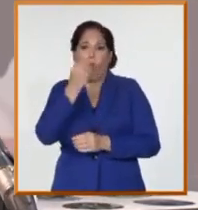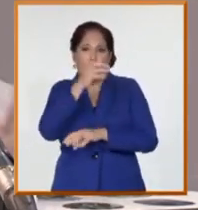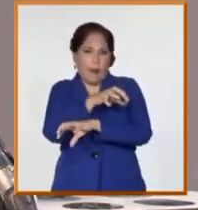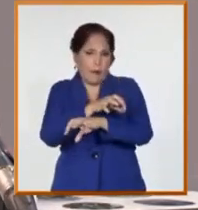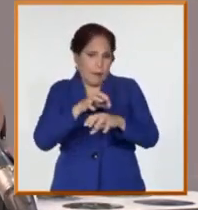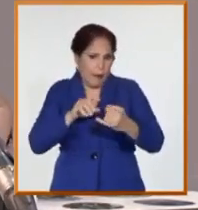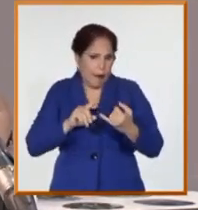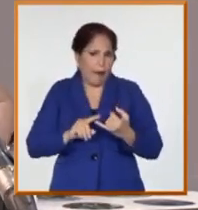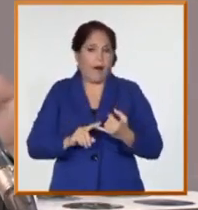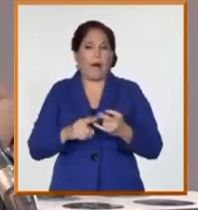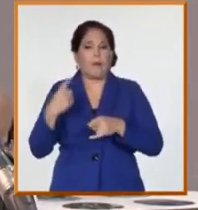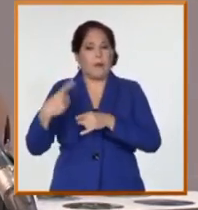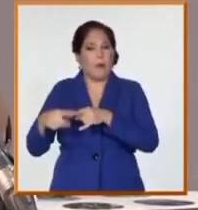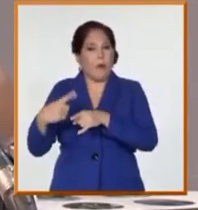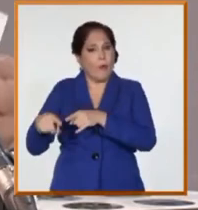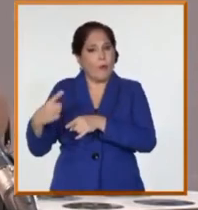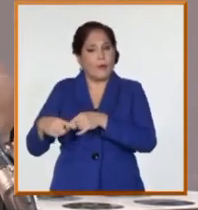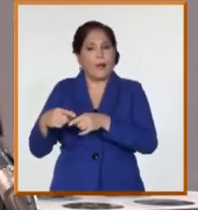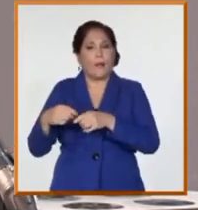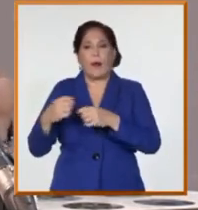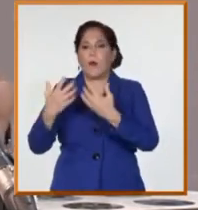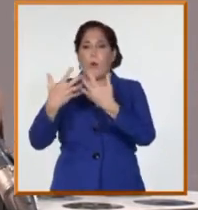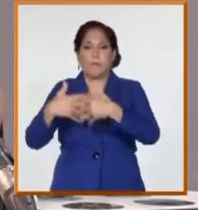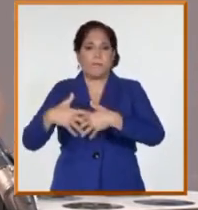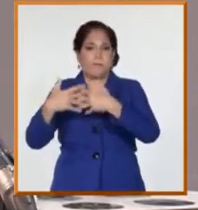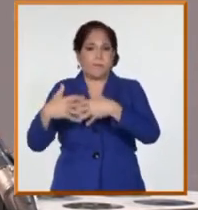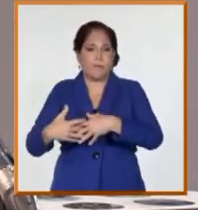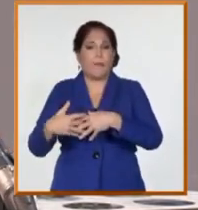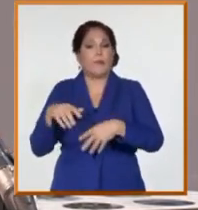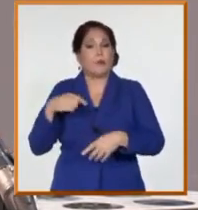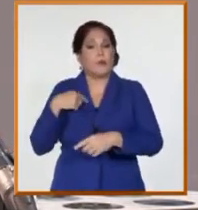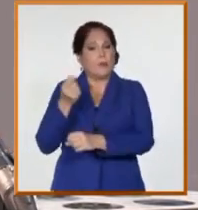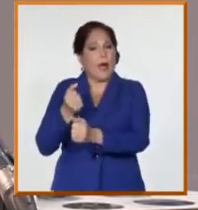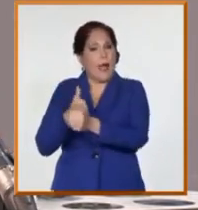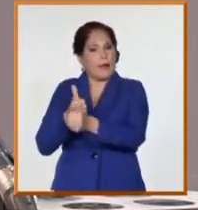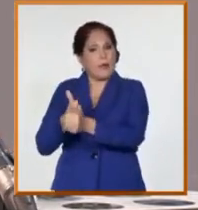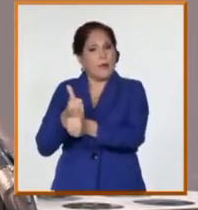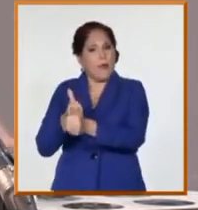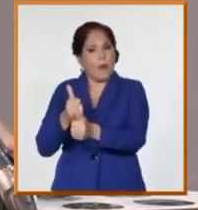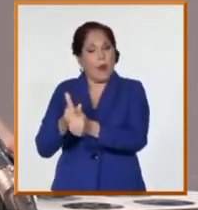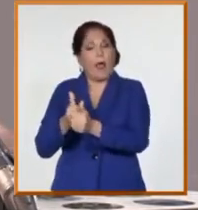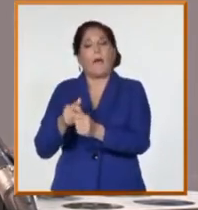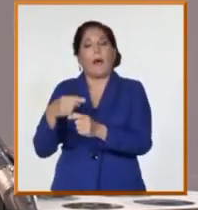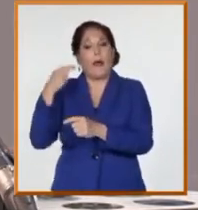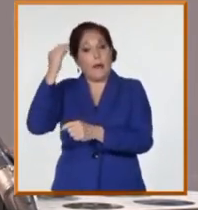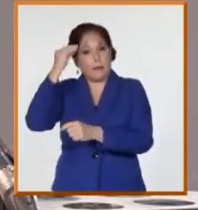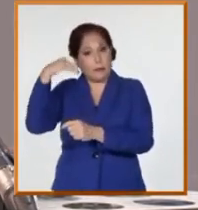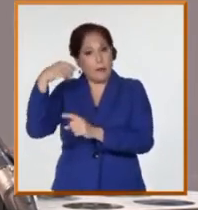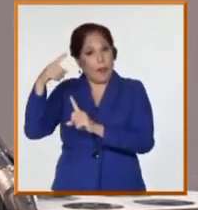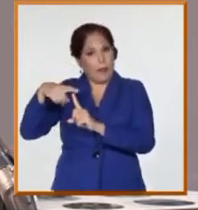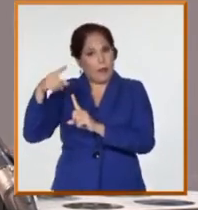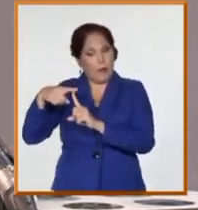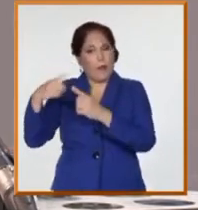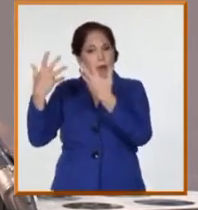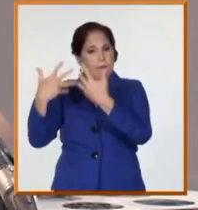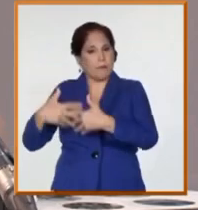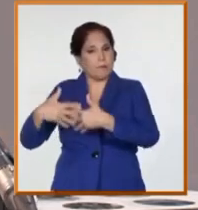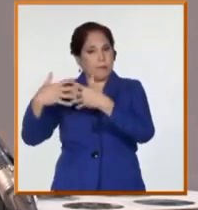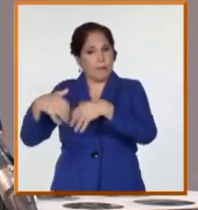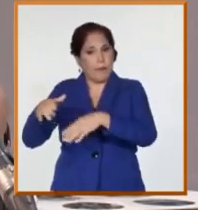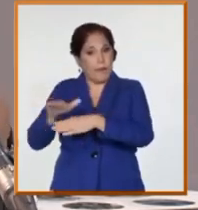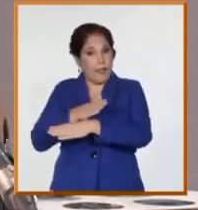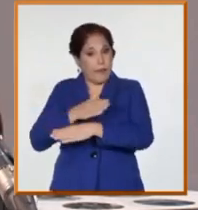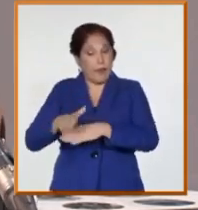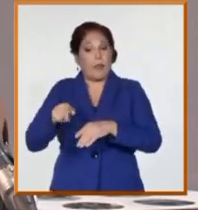de materias primas para pienso asesorarlo de punto de vista técnico con respecto a las maquinarias y